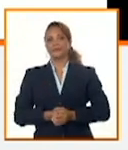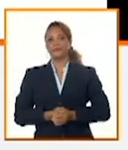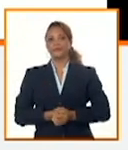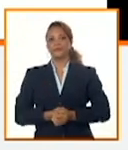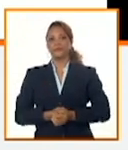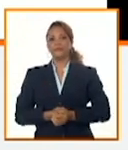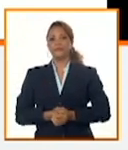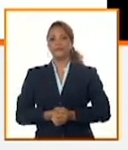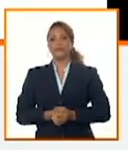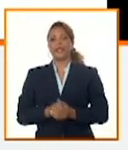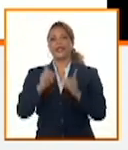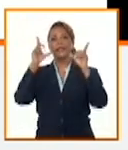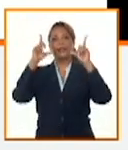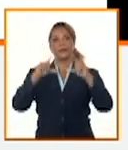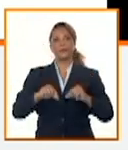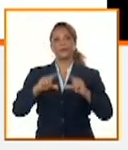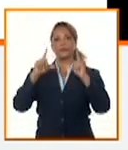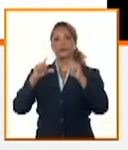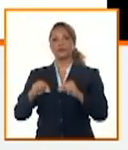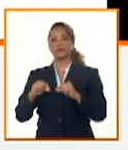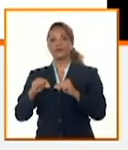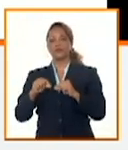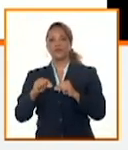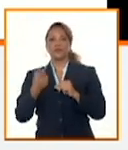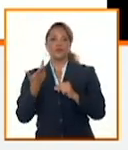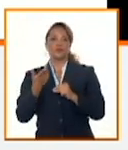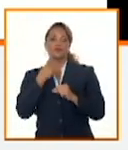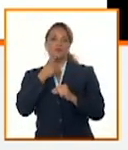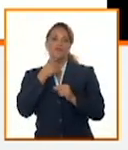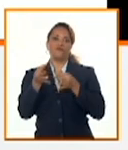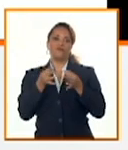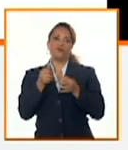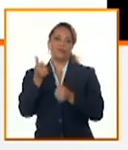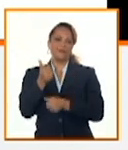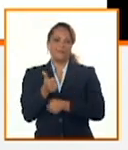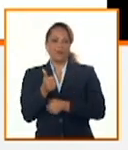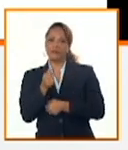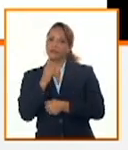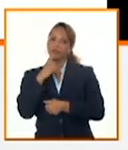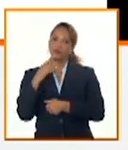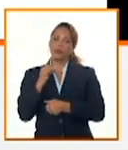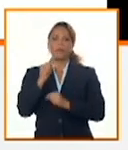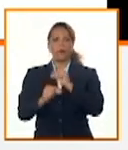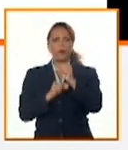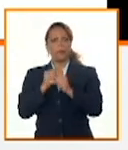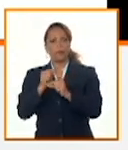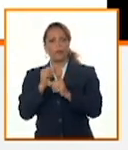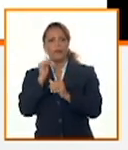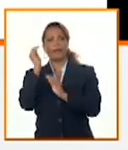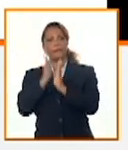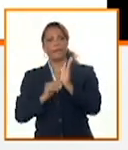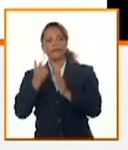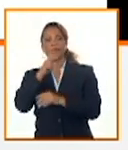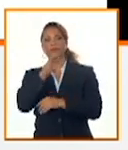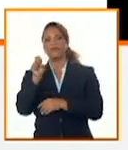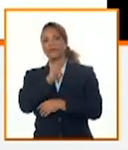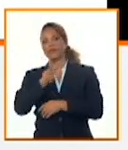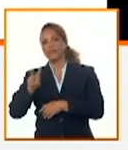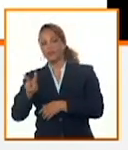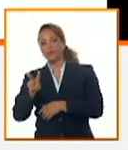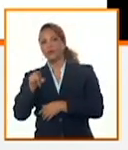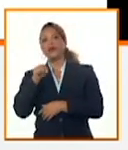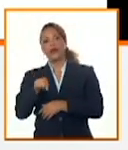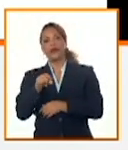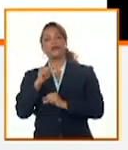y reducciones que no es no es lo lógico en el funcionamiento de una economía un poquitico más adelante ya en el año 2022 empiezan